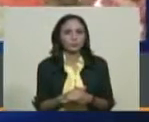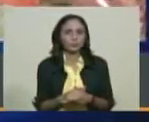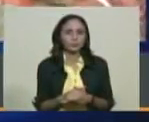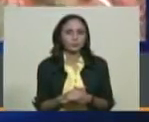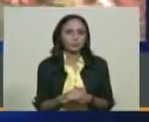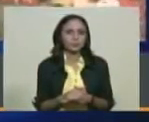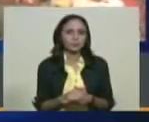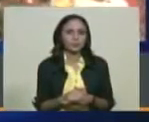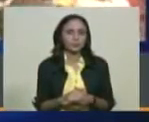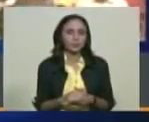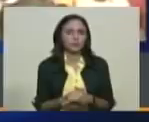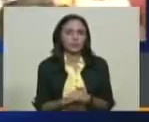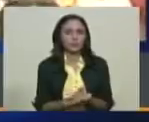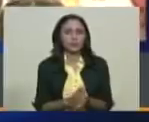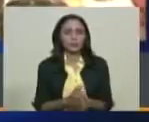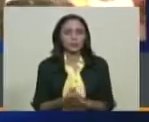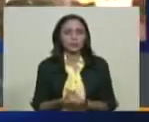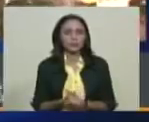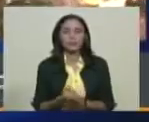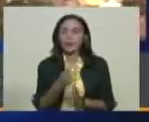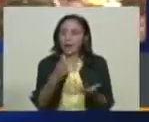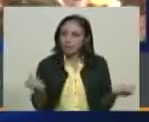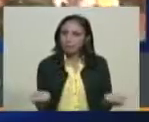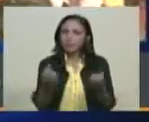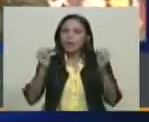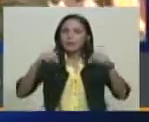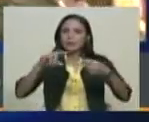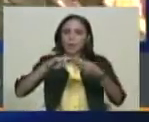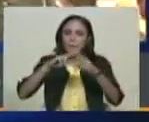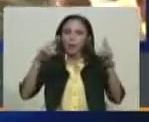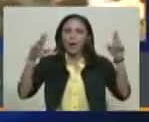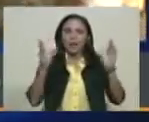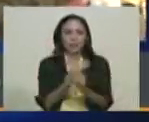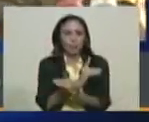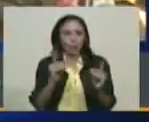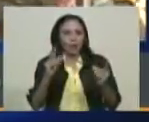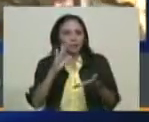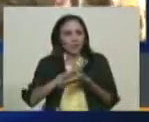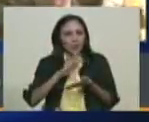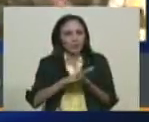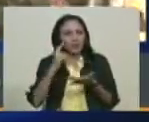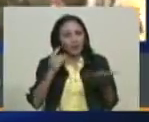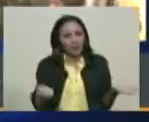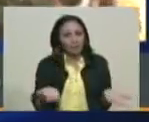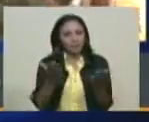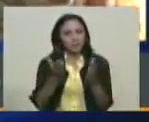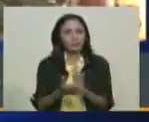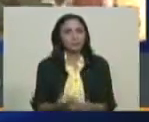Para decirle sí a la paz, sí a la prosperidad, sí a la democracia.